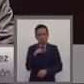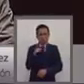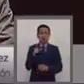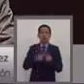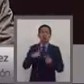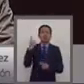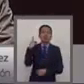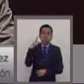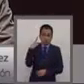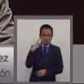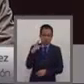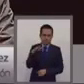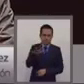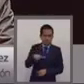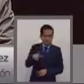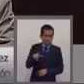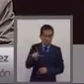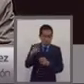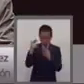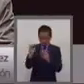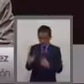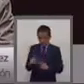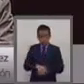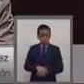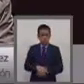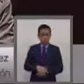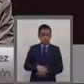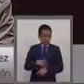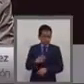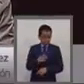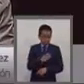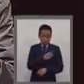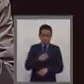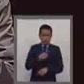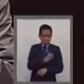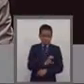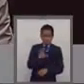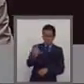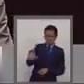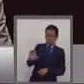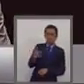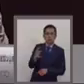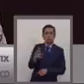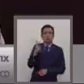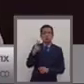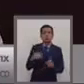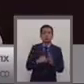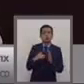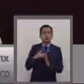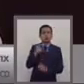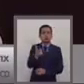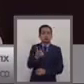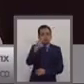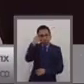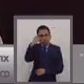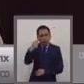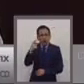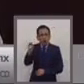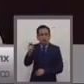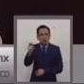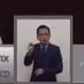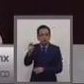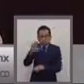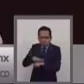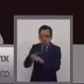las afectadas por el sismo y que este año debió haber ejercido, tenía presupuestados alrededor de 2,000,000 de pesos para reforzar la